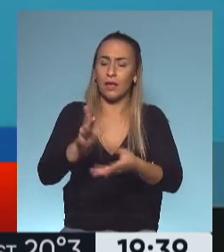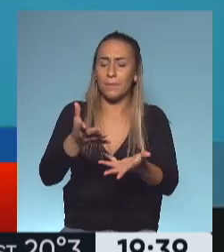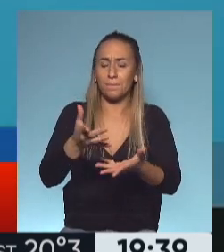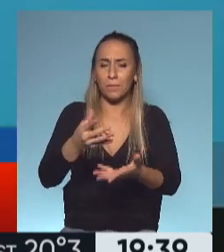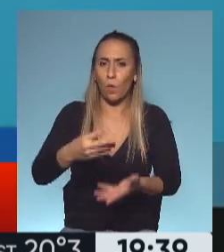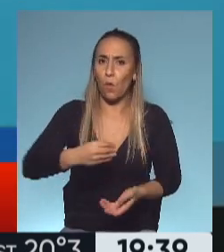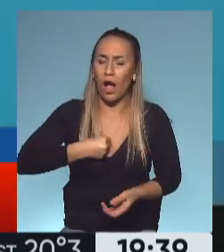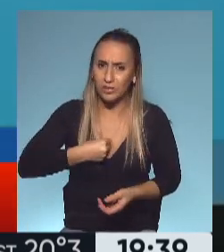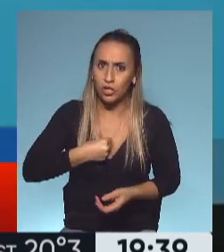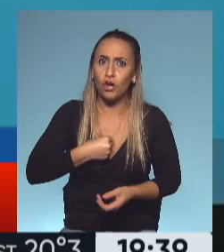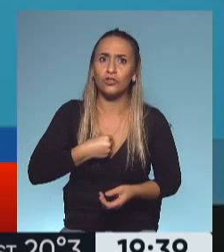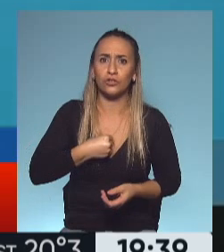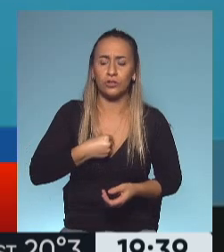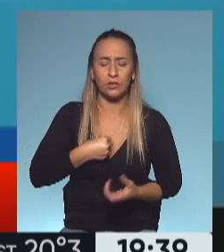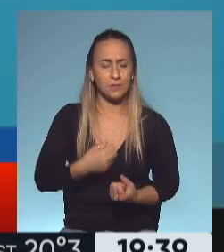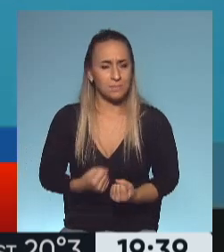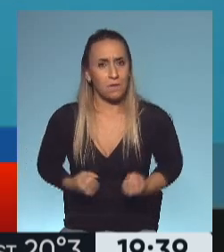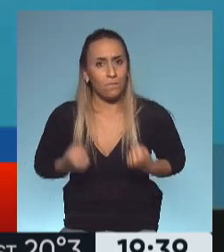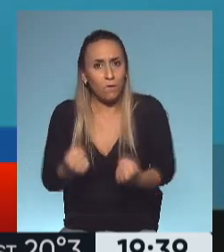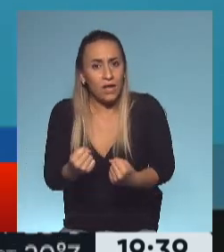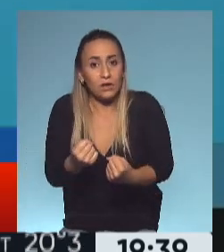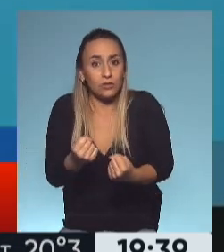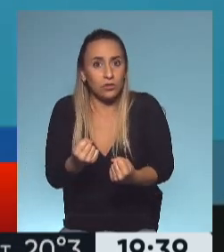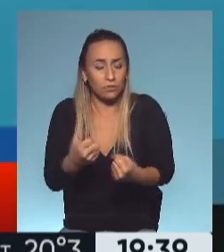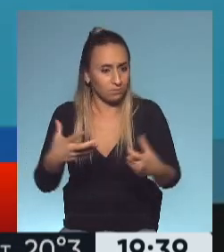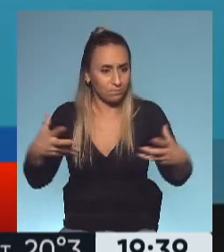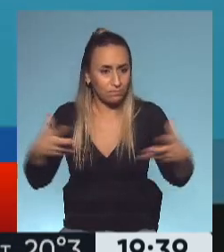la vocación que muestran los